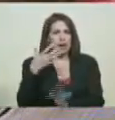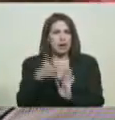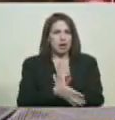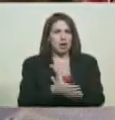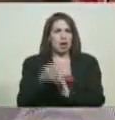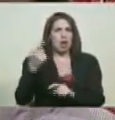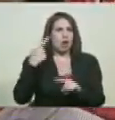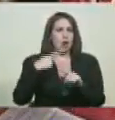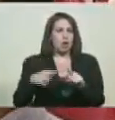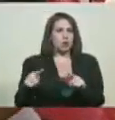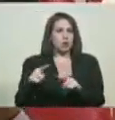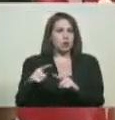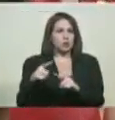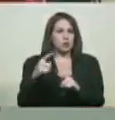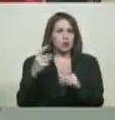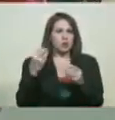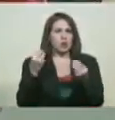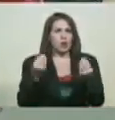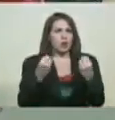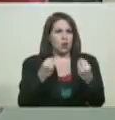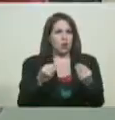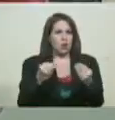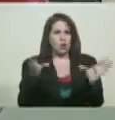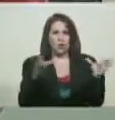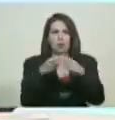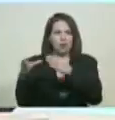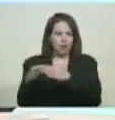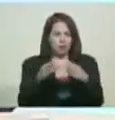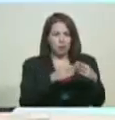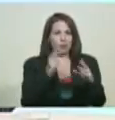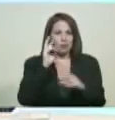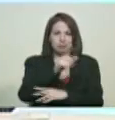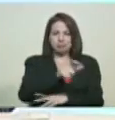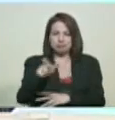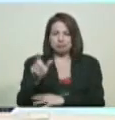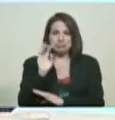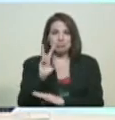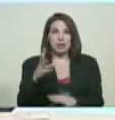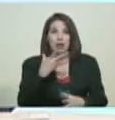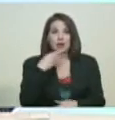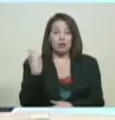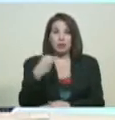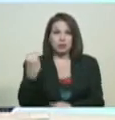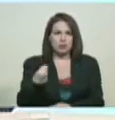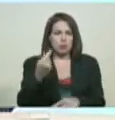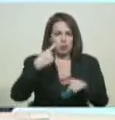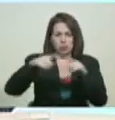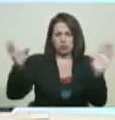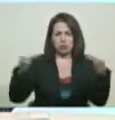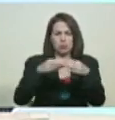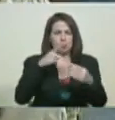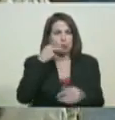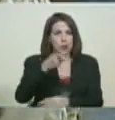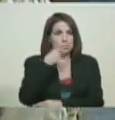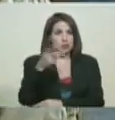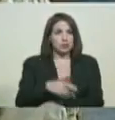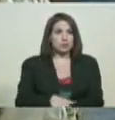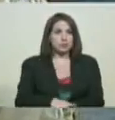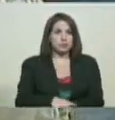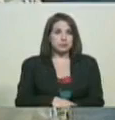comunista de venezuela la juventud los villegas por el hat en la juventud del mep verdad